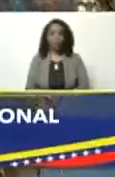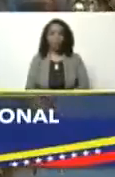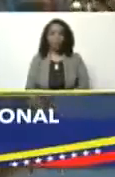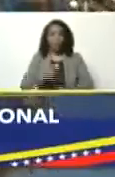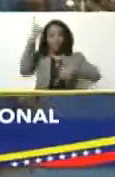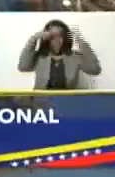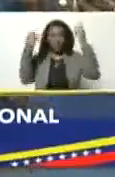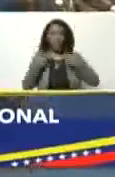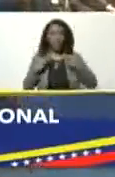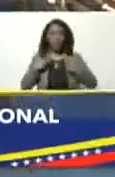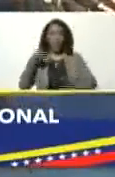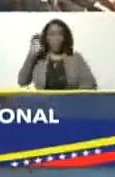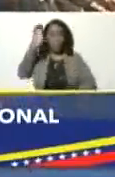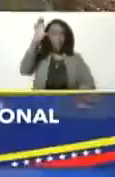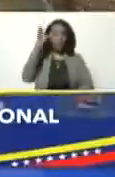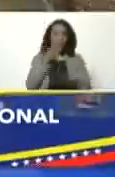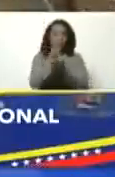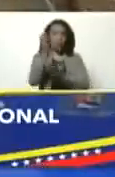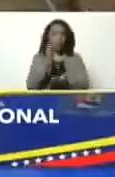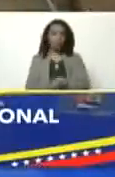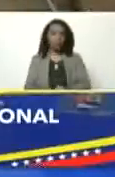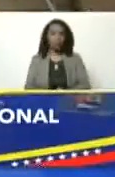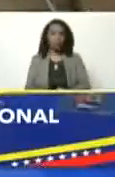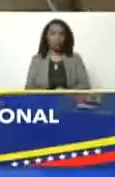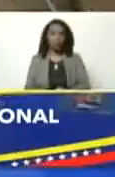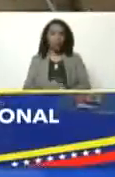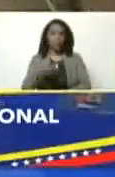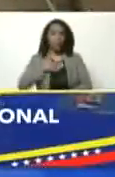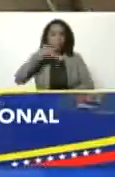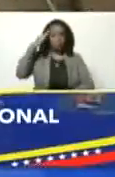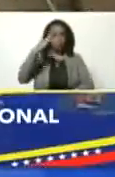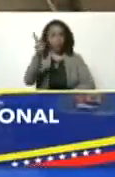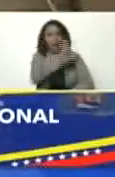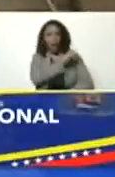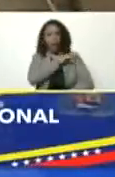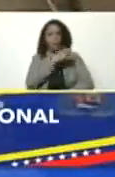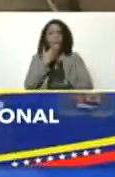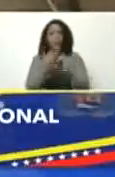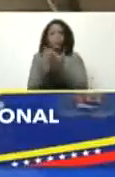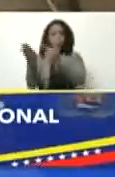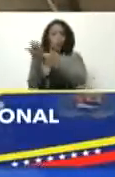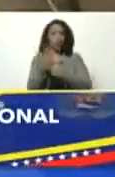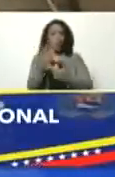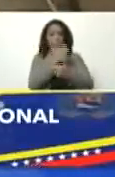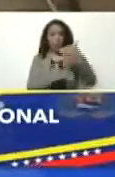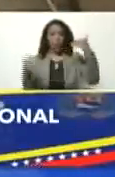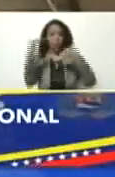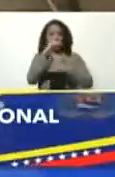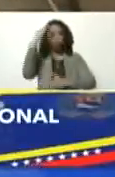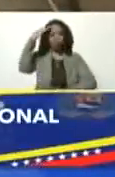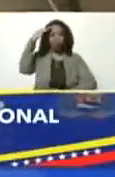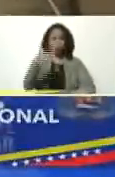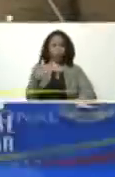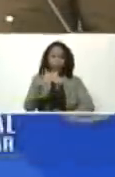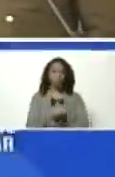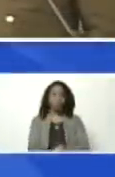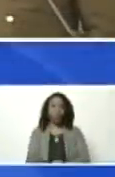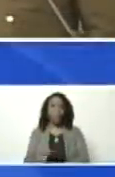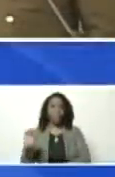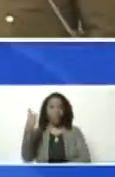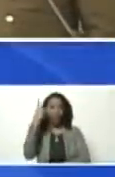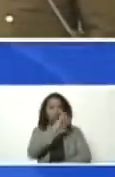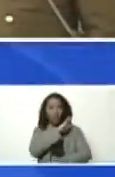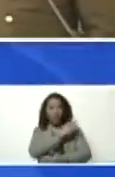¡Chávez vive! ¡La patria sigue! Mi comandante jefe, permiso para recibir la jerarquía de sargento mayor de primera de la